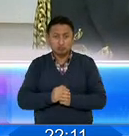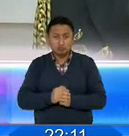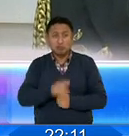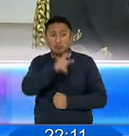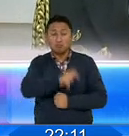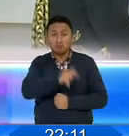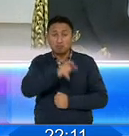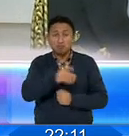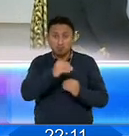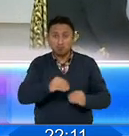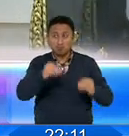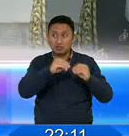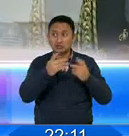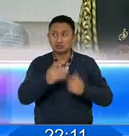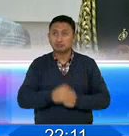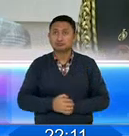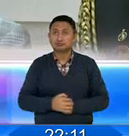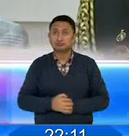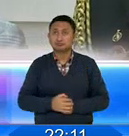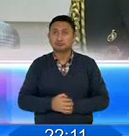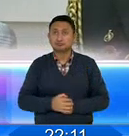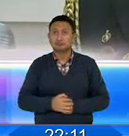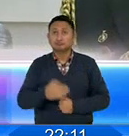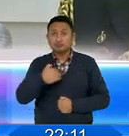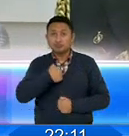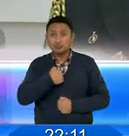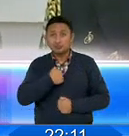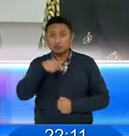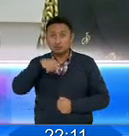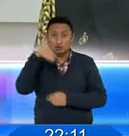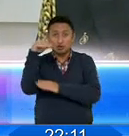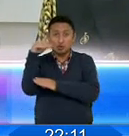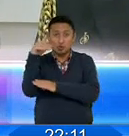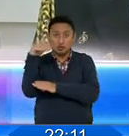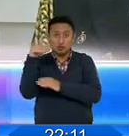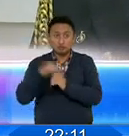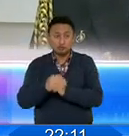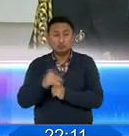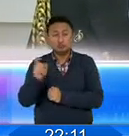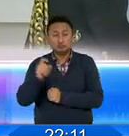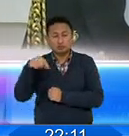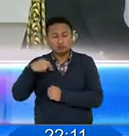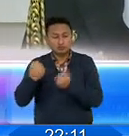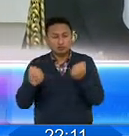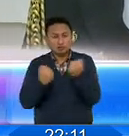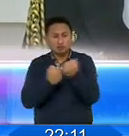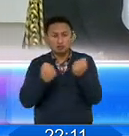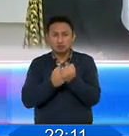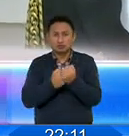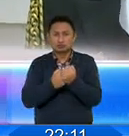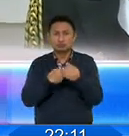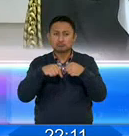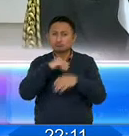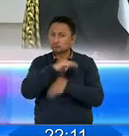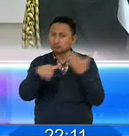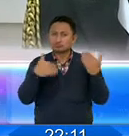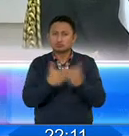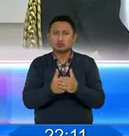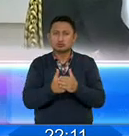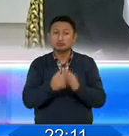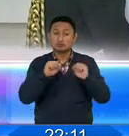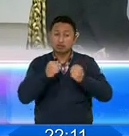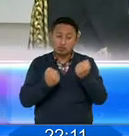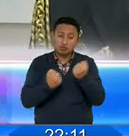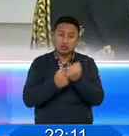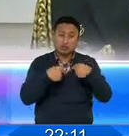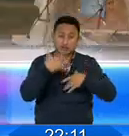podemos cumplir con lo ofrecido. Donde nosotros estamos, el Ecuador, necesita del apoyo de todos para combatir